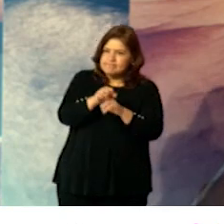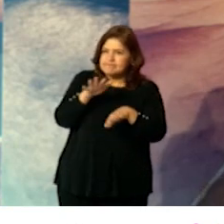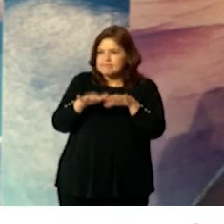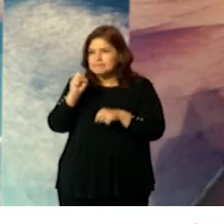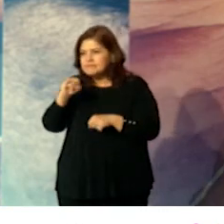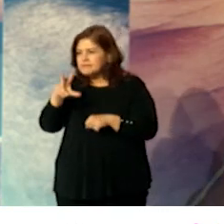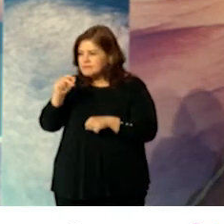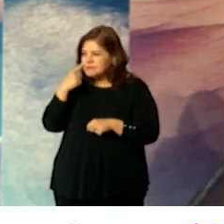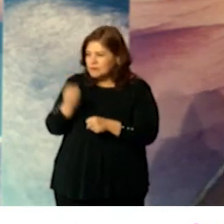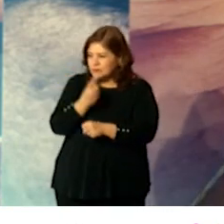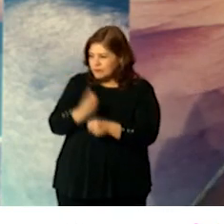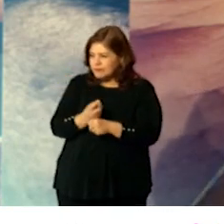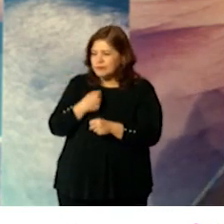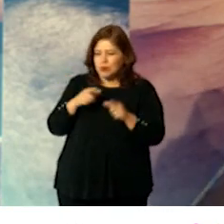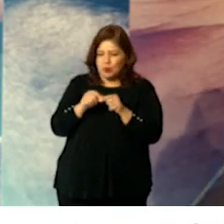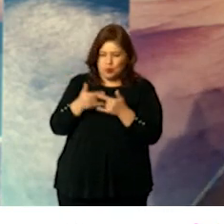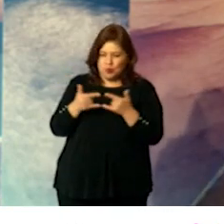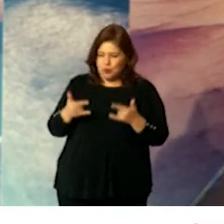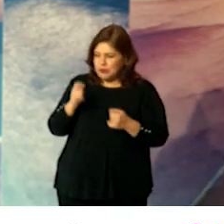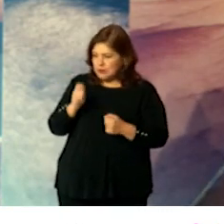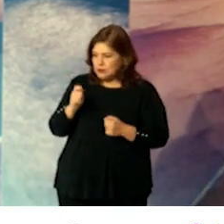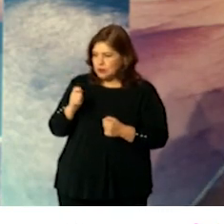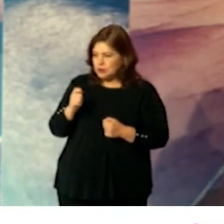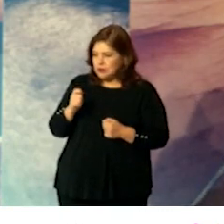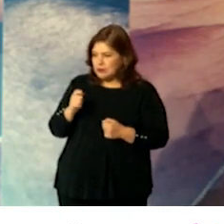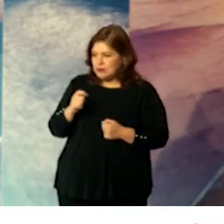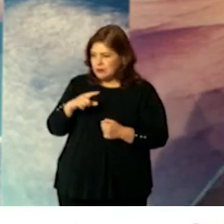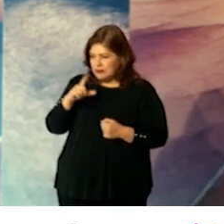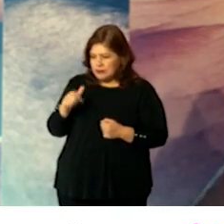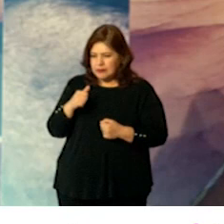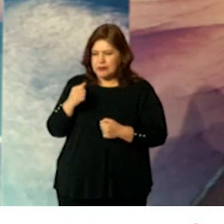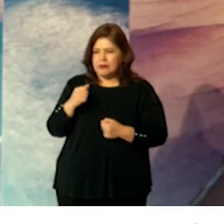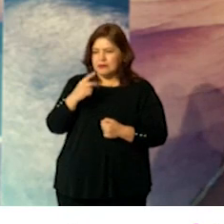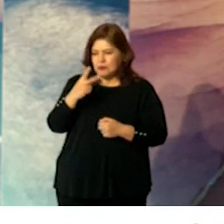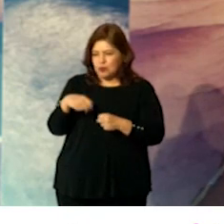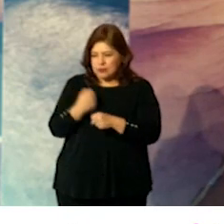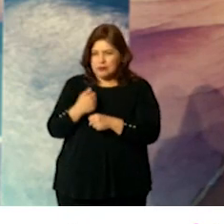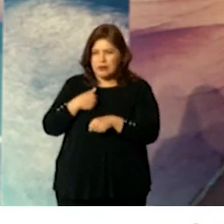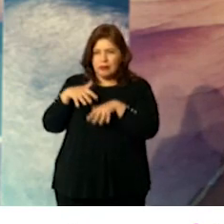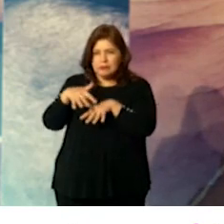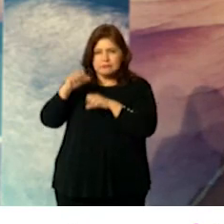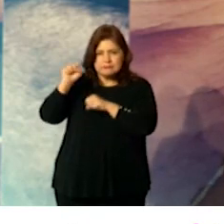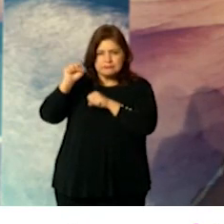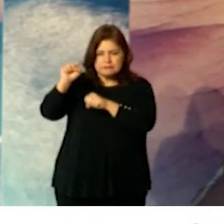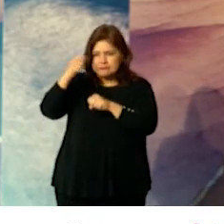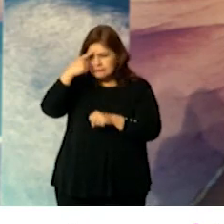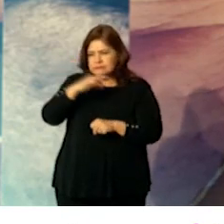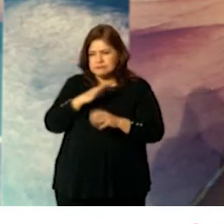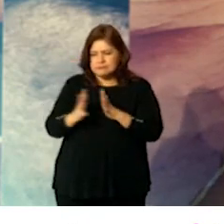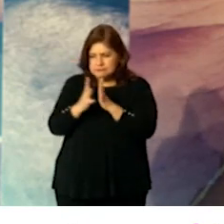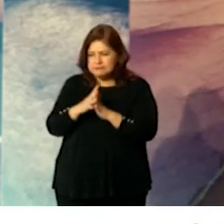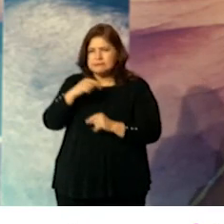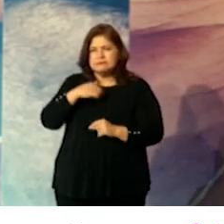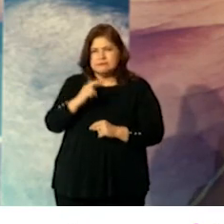cuenta, bueno, el cuento corto, a los 2 años fue la primera vez que salí a marchar, mi primera forma de manifestación,